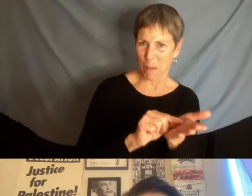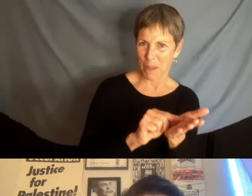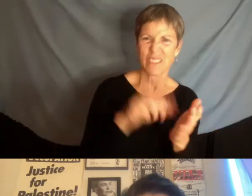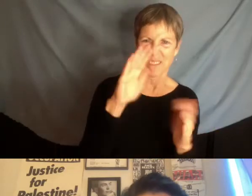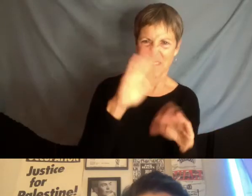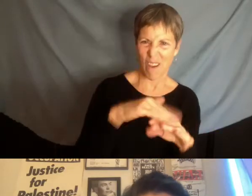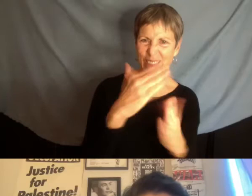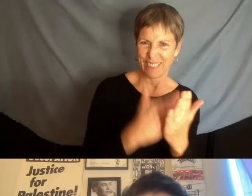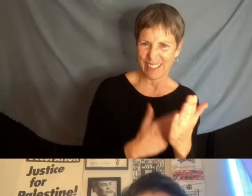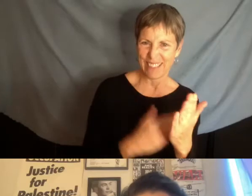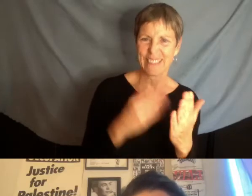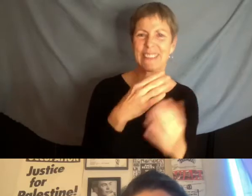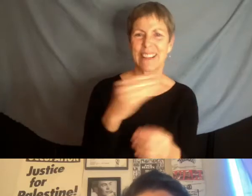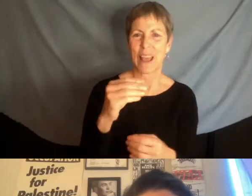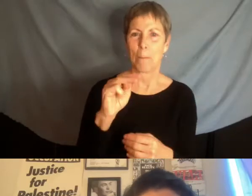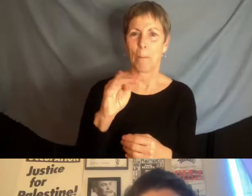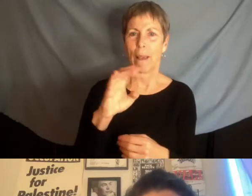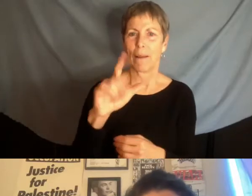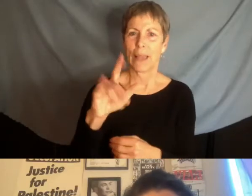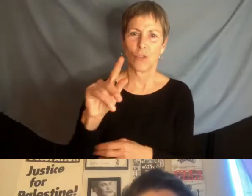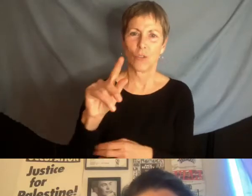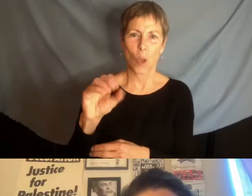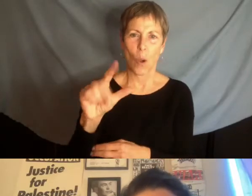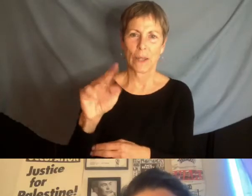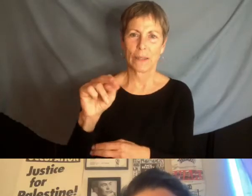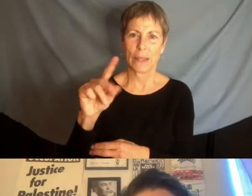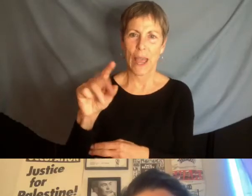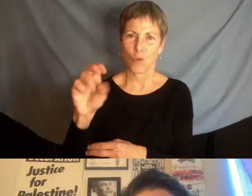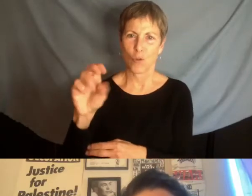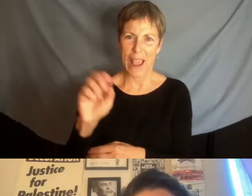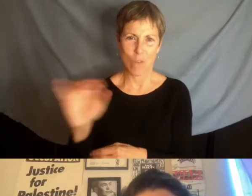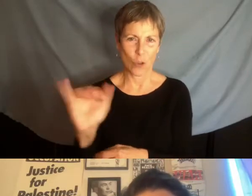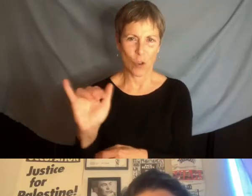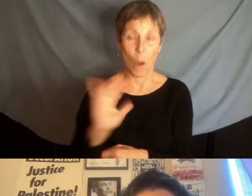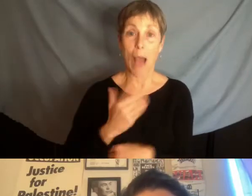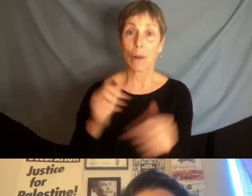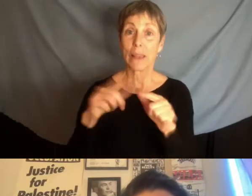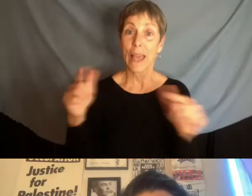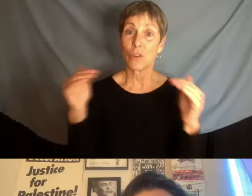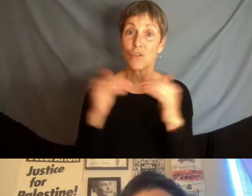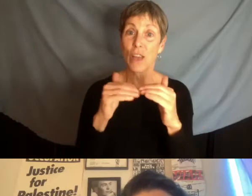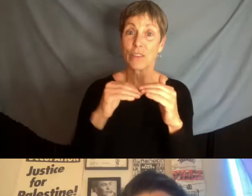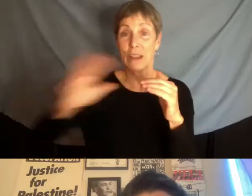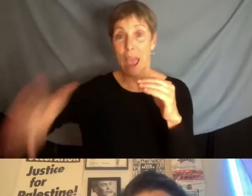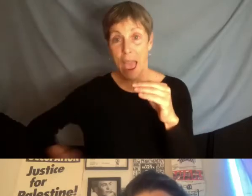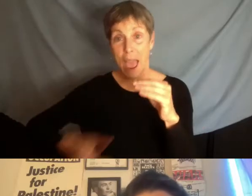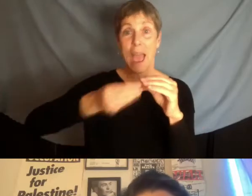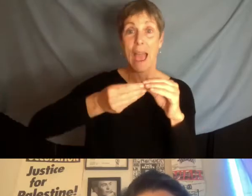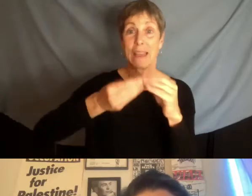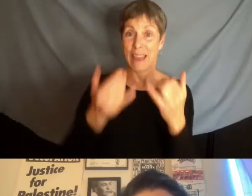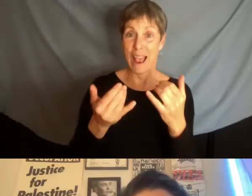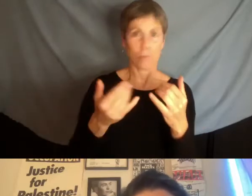y otras personas lo tienen también. Además, una cosa más, hemos expandido justicia del lenguaje, de